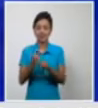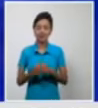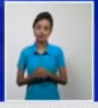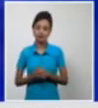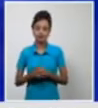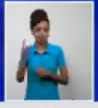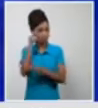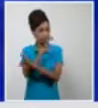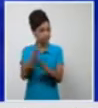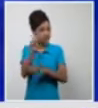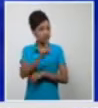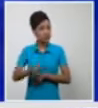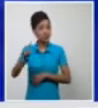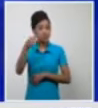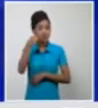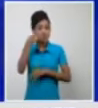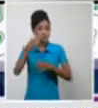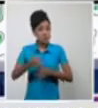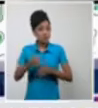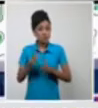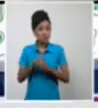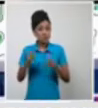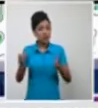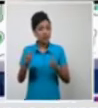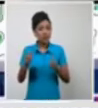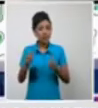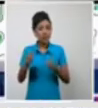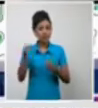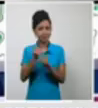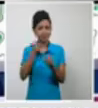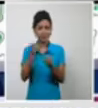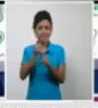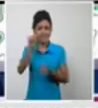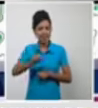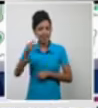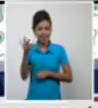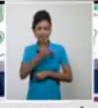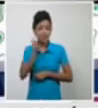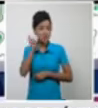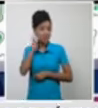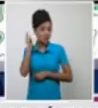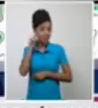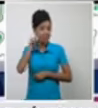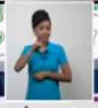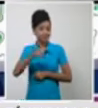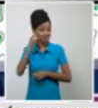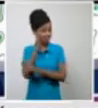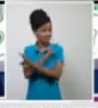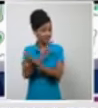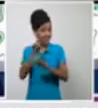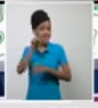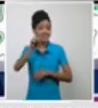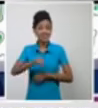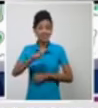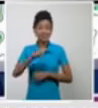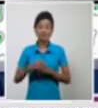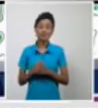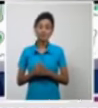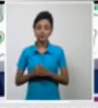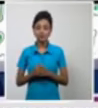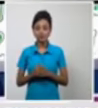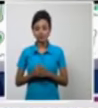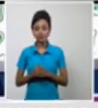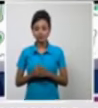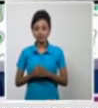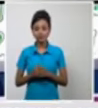cierto reúne en su gran mayoría a mujeres, es un sector de la ciencia que es muy